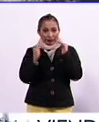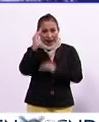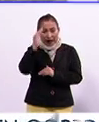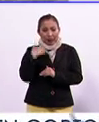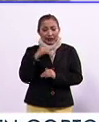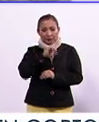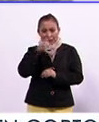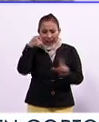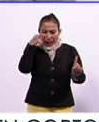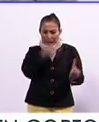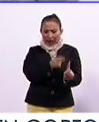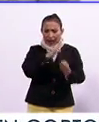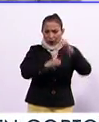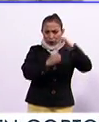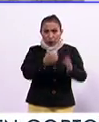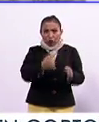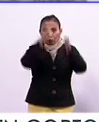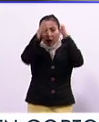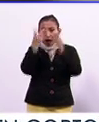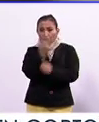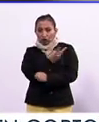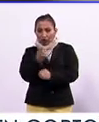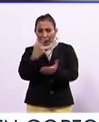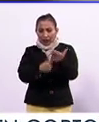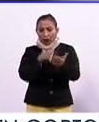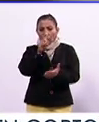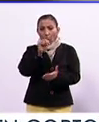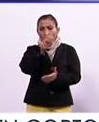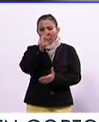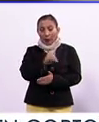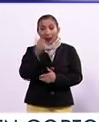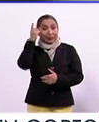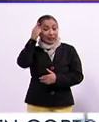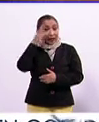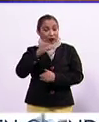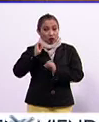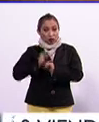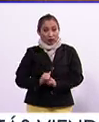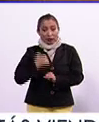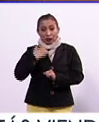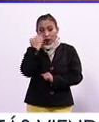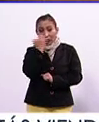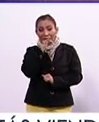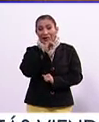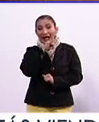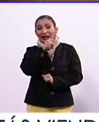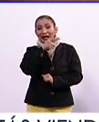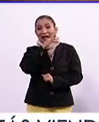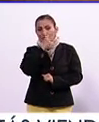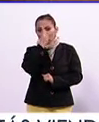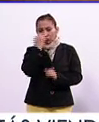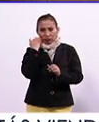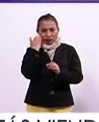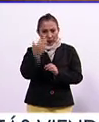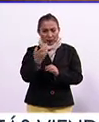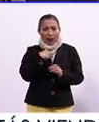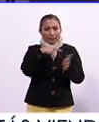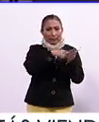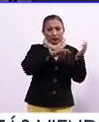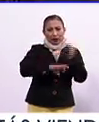en la especialidad de estructuras, ambas en la UNAM. Fue director de la Facultad de Ingeniería en 2 periodos,